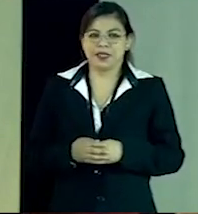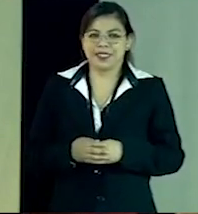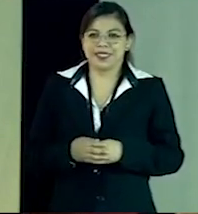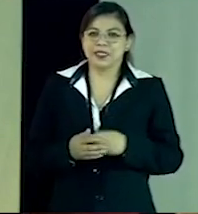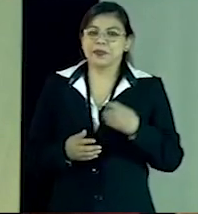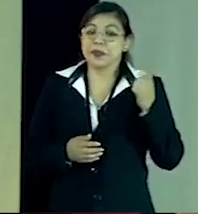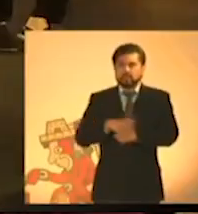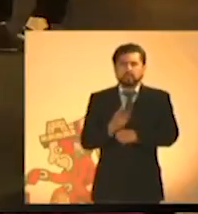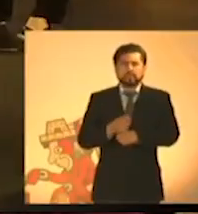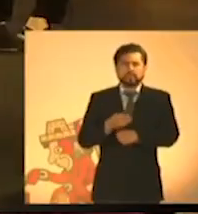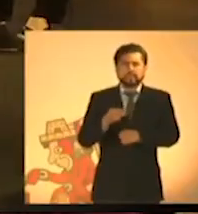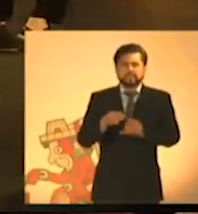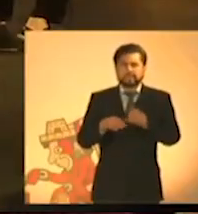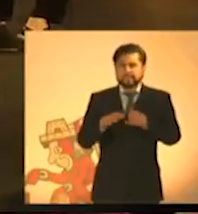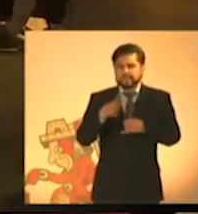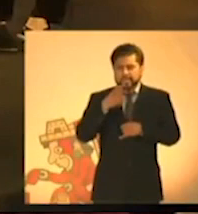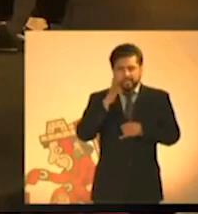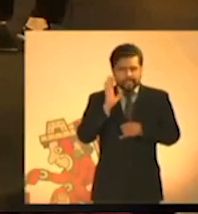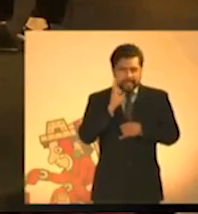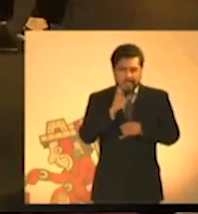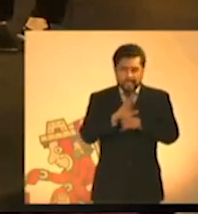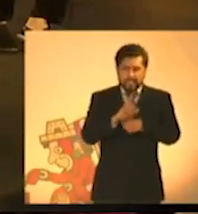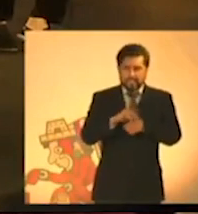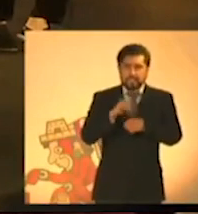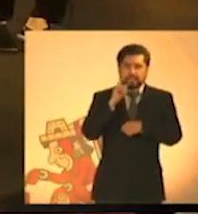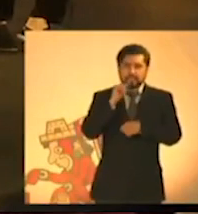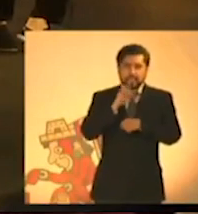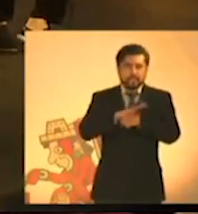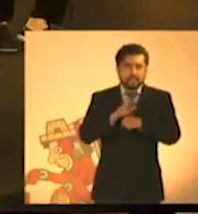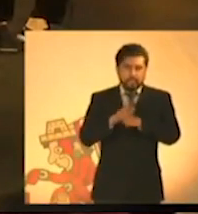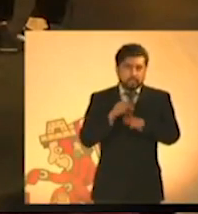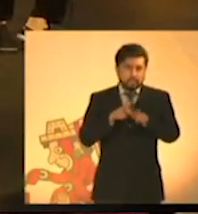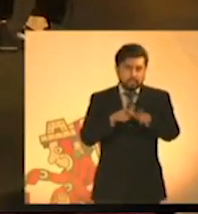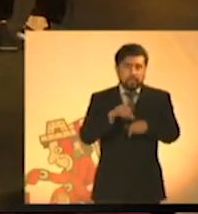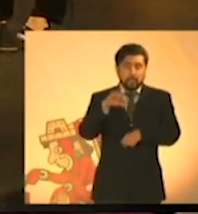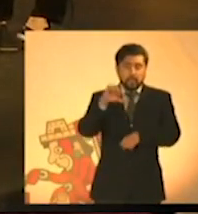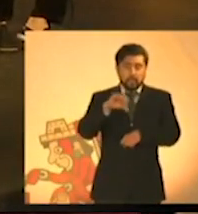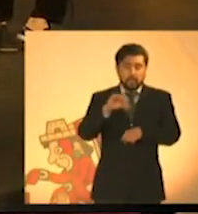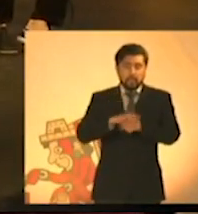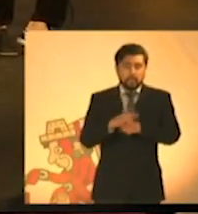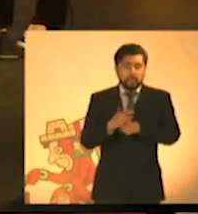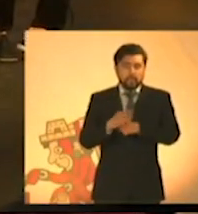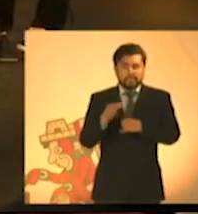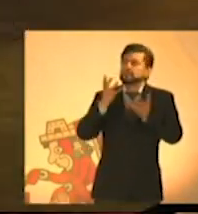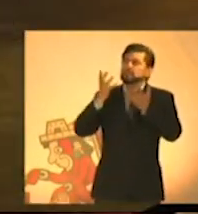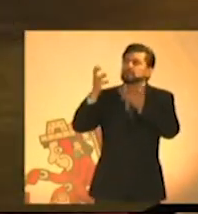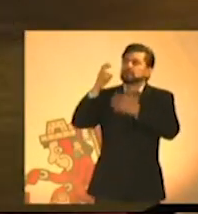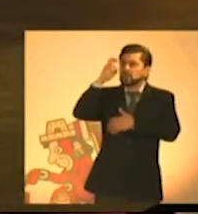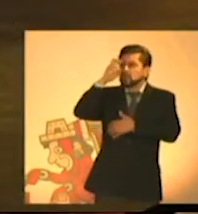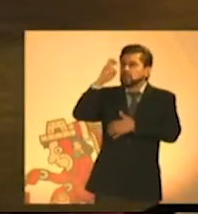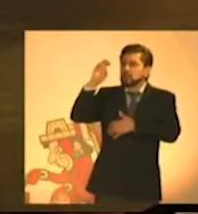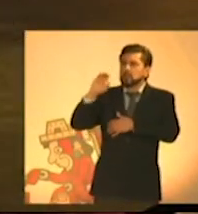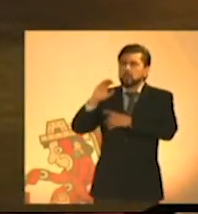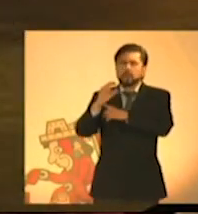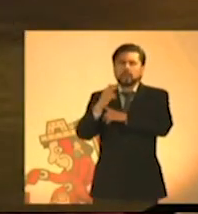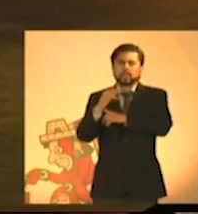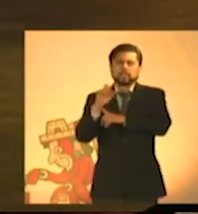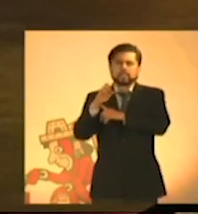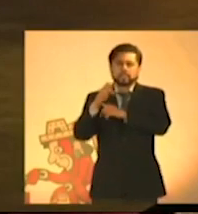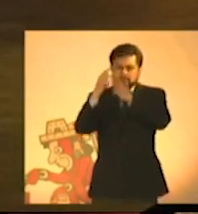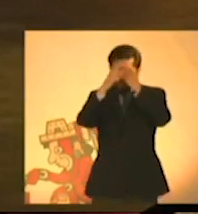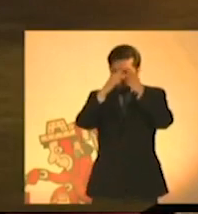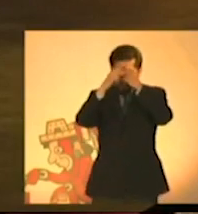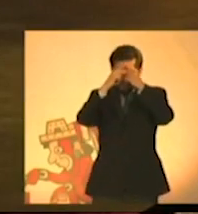Económica y Educal a lo largo y ancho de la República Mexicana. También tuvimos la presencia de nuestro querido autor